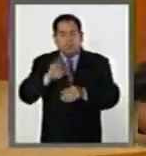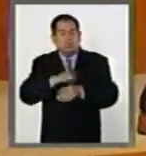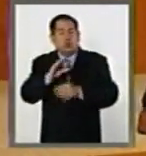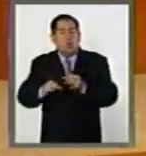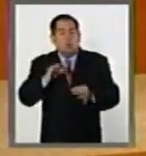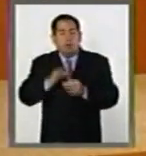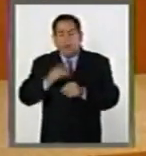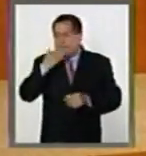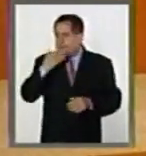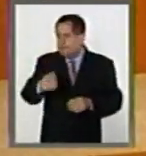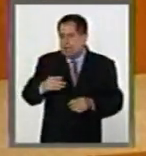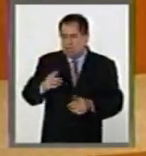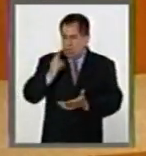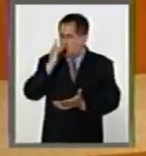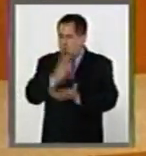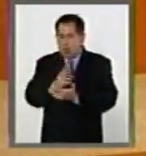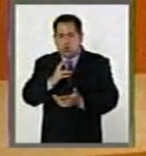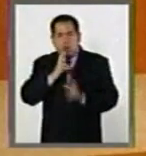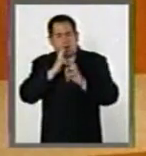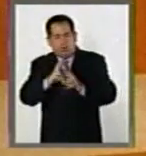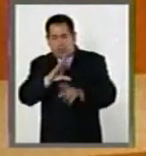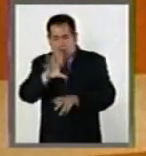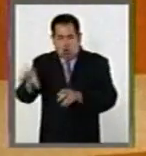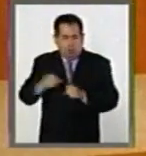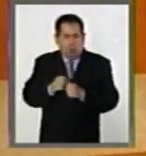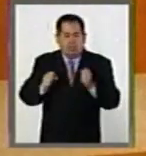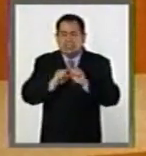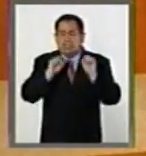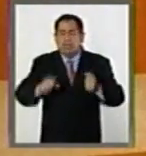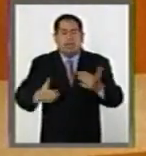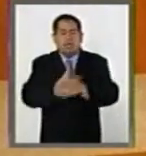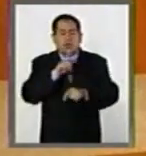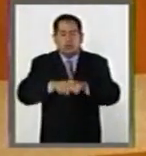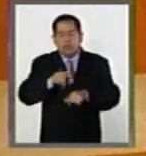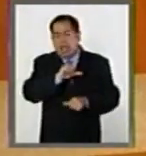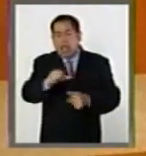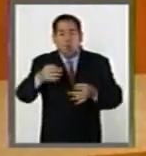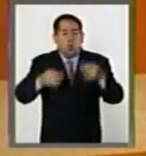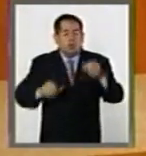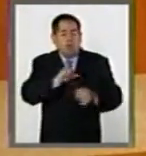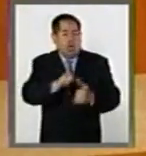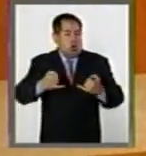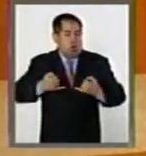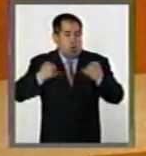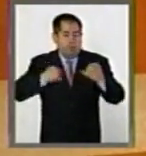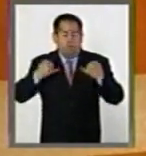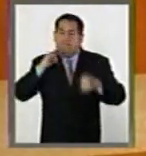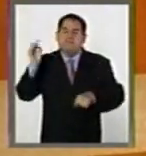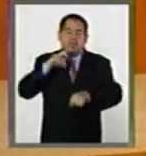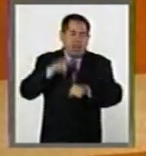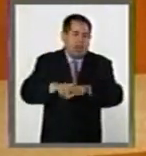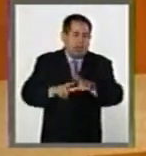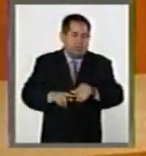finalmente un solo sistema nacional que integre también el de la Federación.